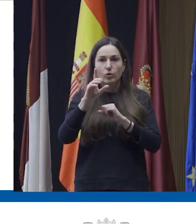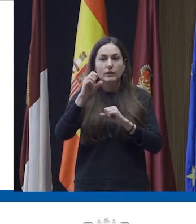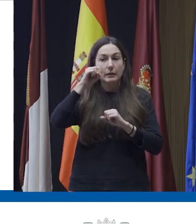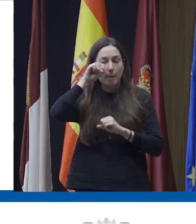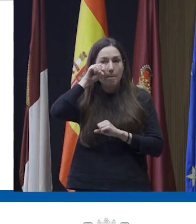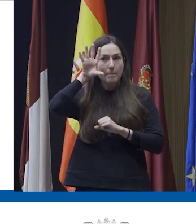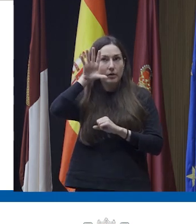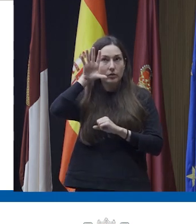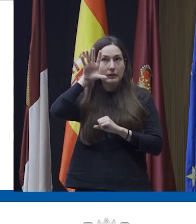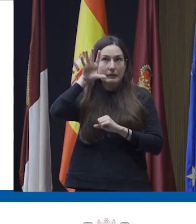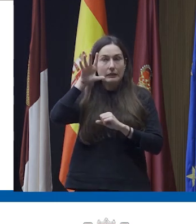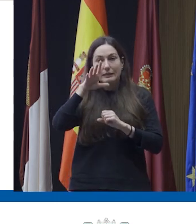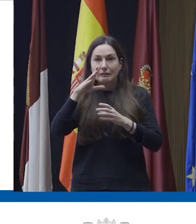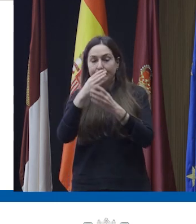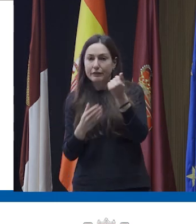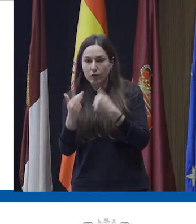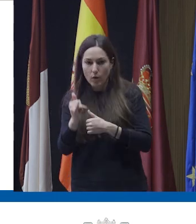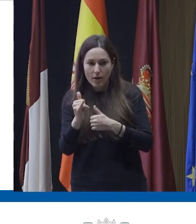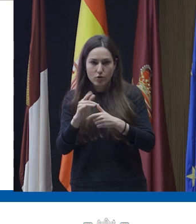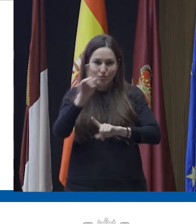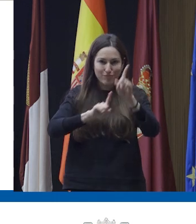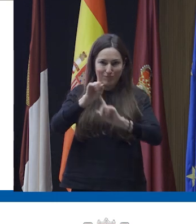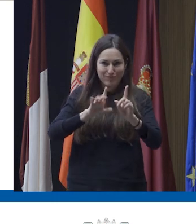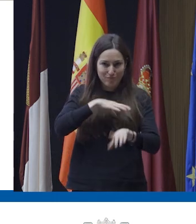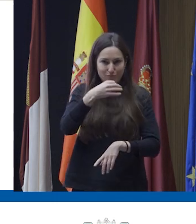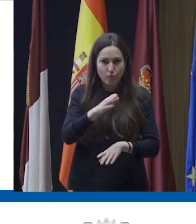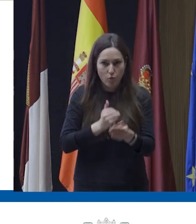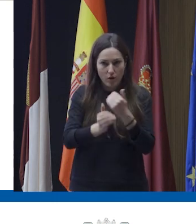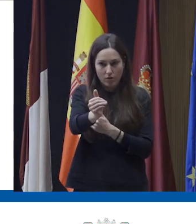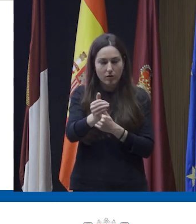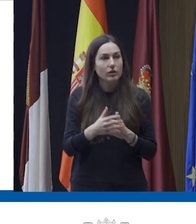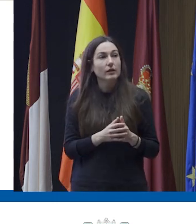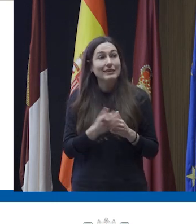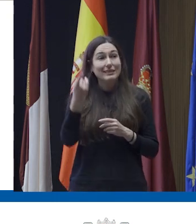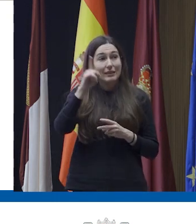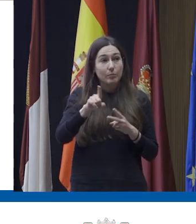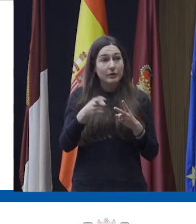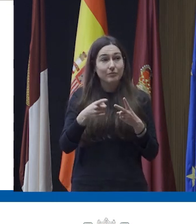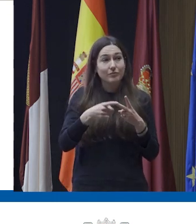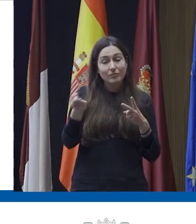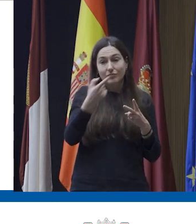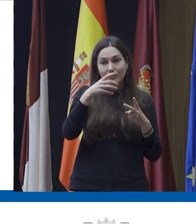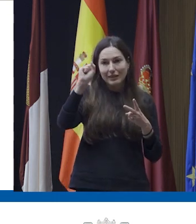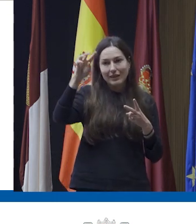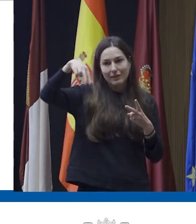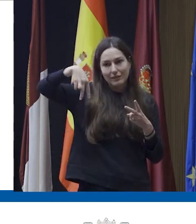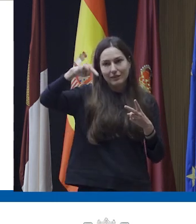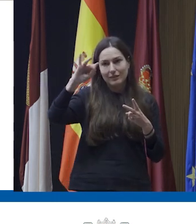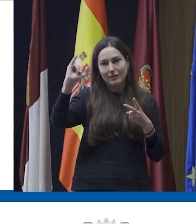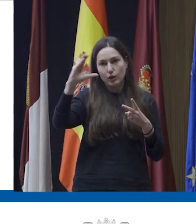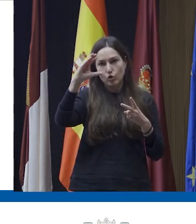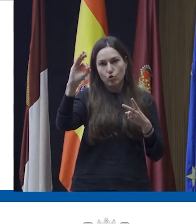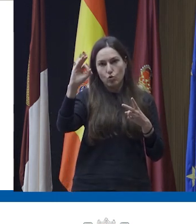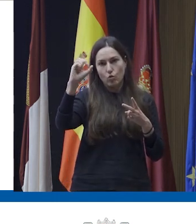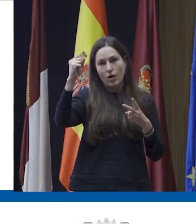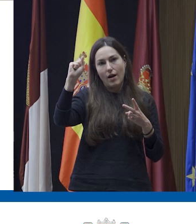dilatación, pues podemos tener riesgo de complicaciones. Y luego, bueno, también es muy importante el uso de anticoagulantes. ¿Por qué?